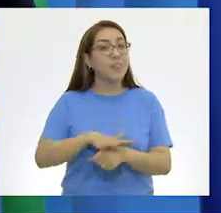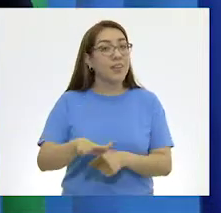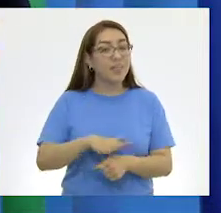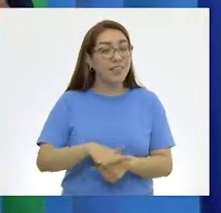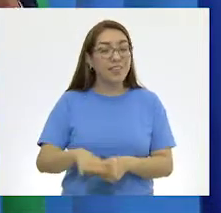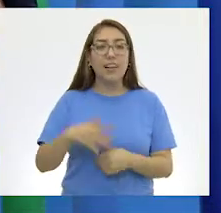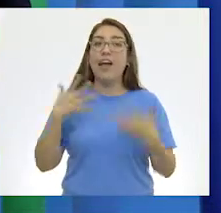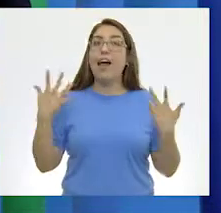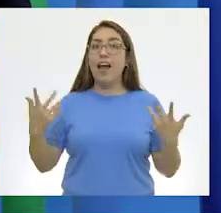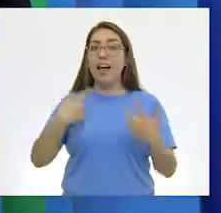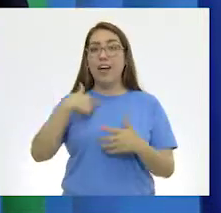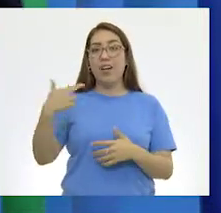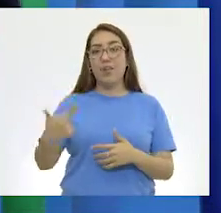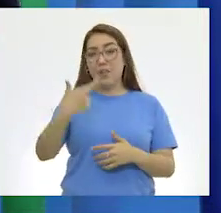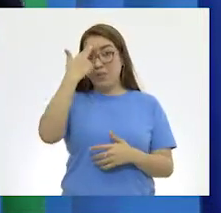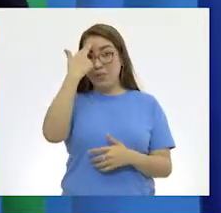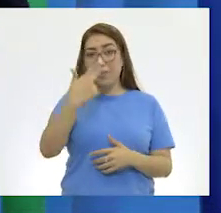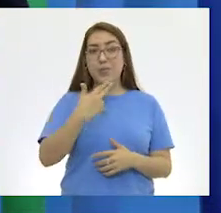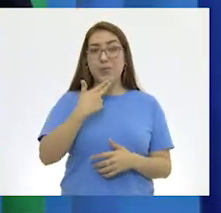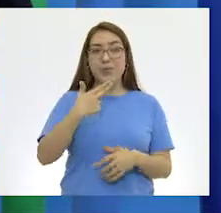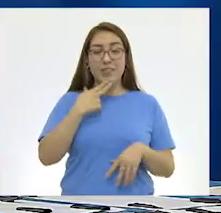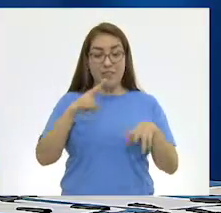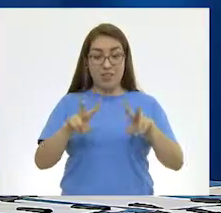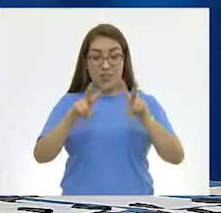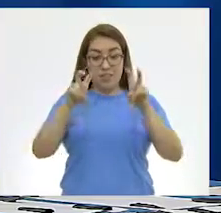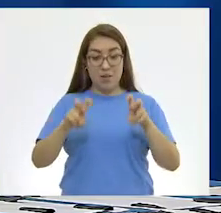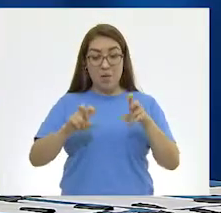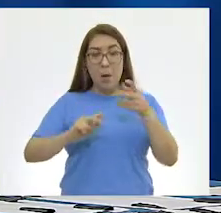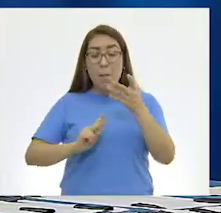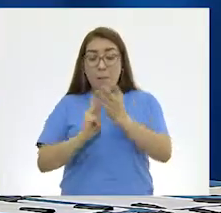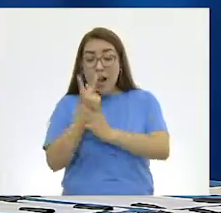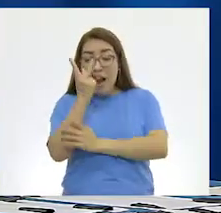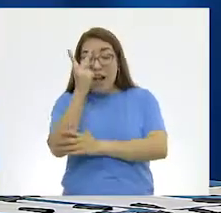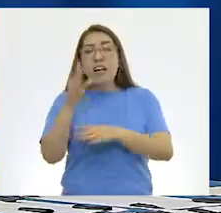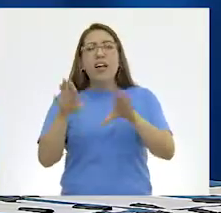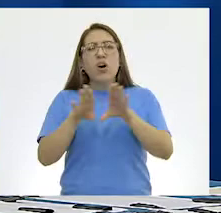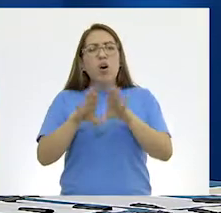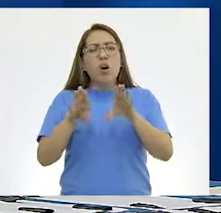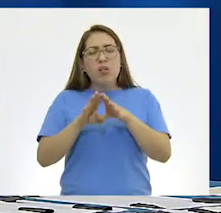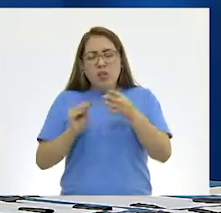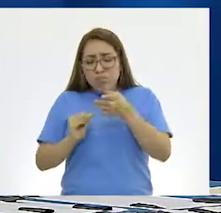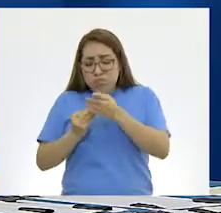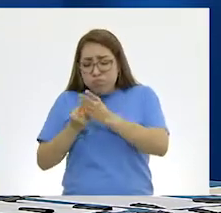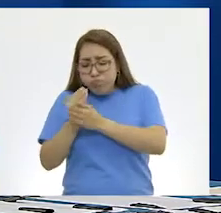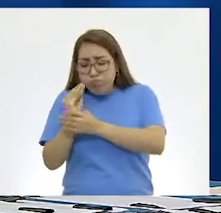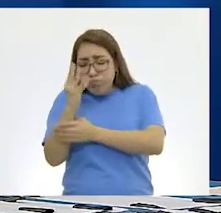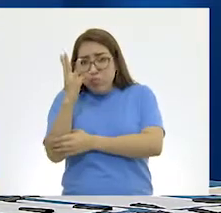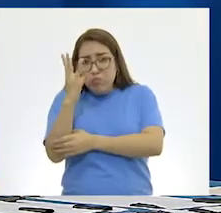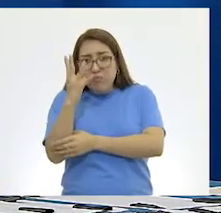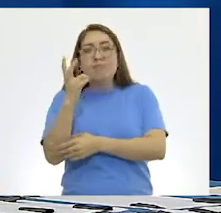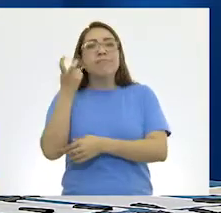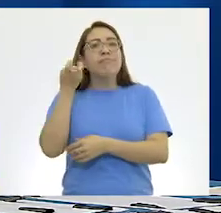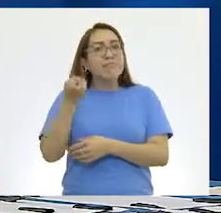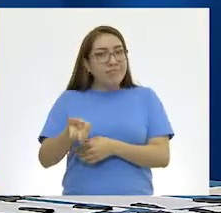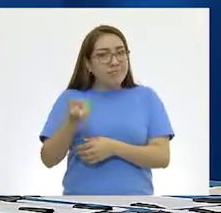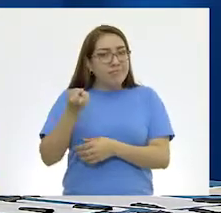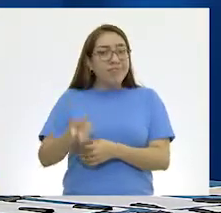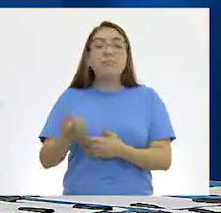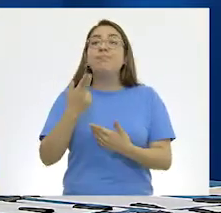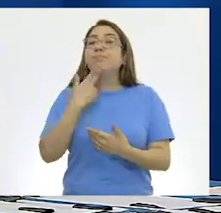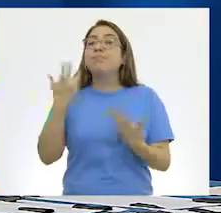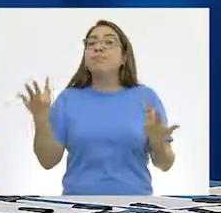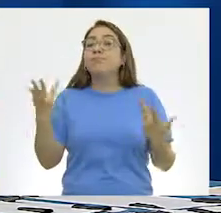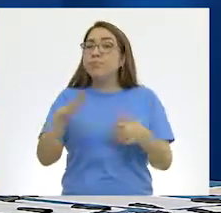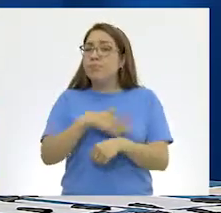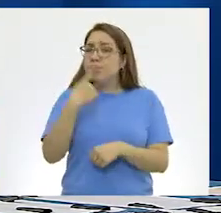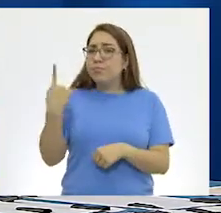hablando sobre la reproducción de las plantas. Sí, sobre la reproducción de las plantas, pero eso ha sido con el propósito